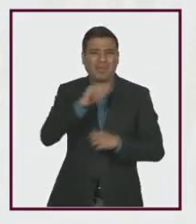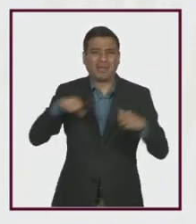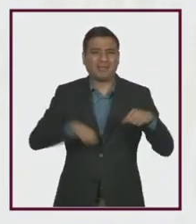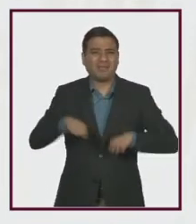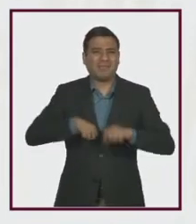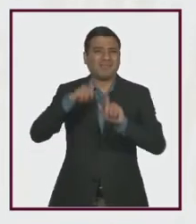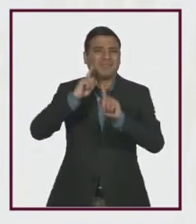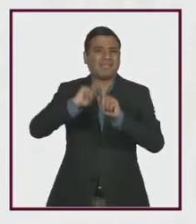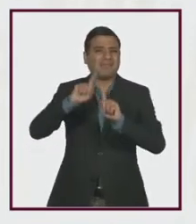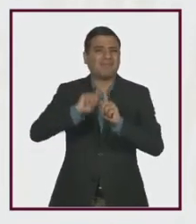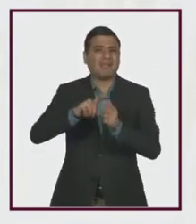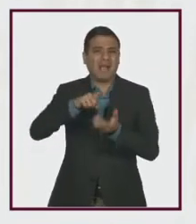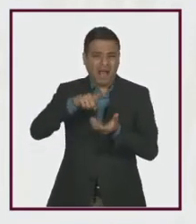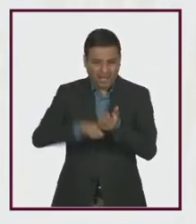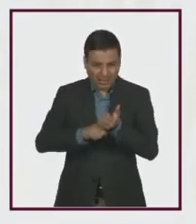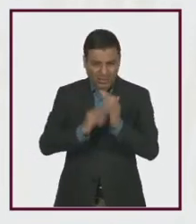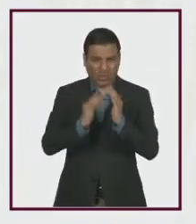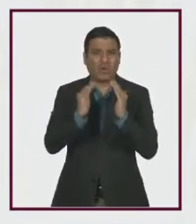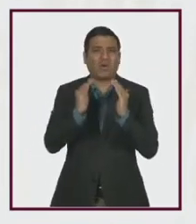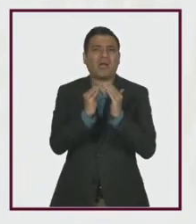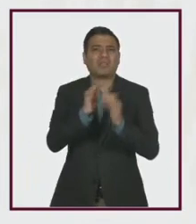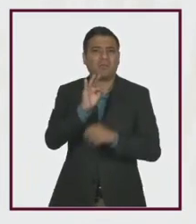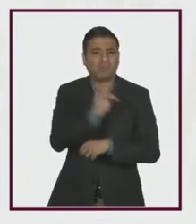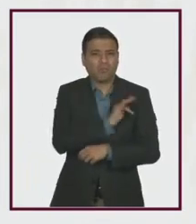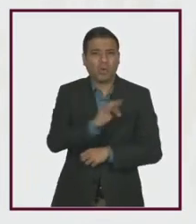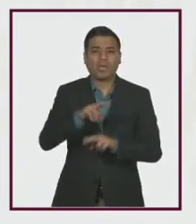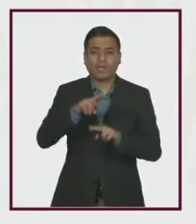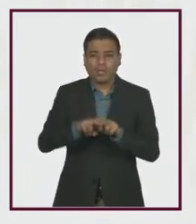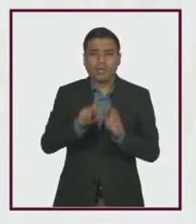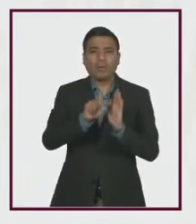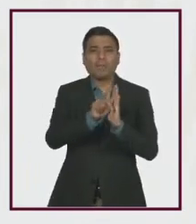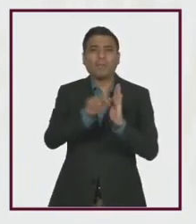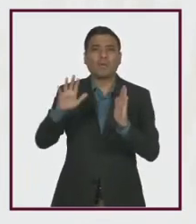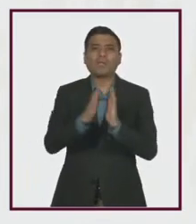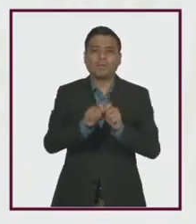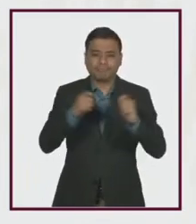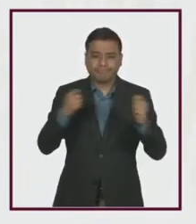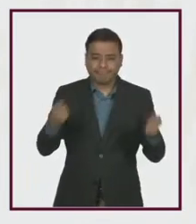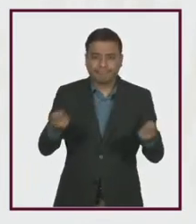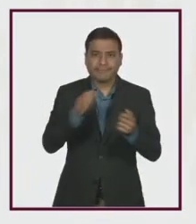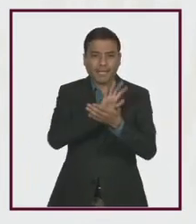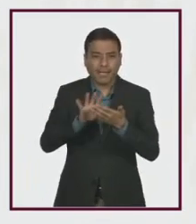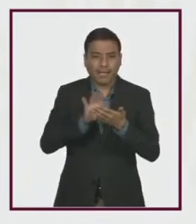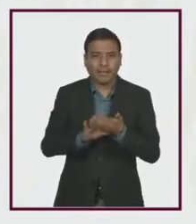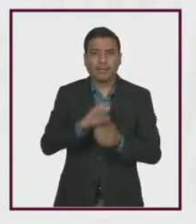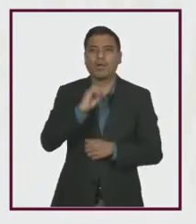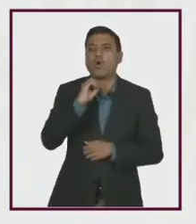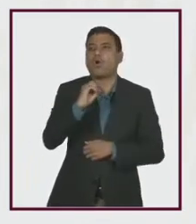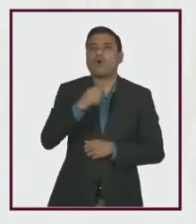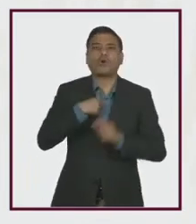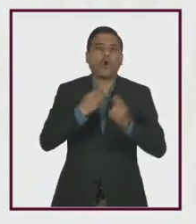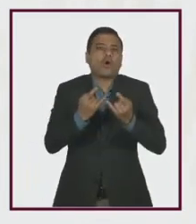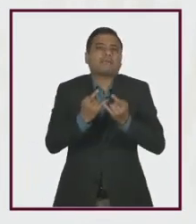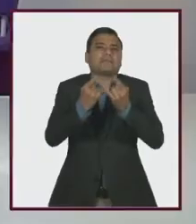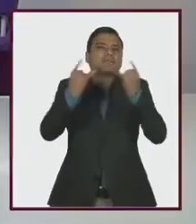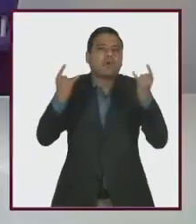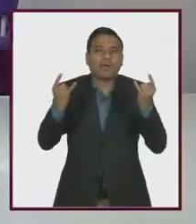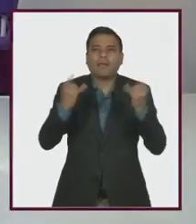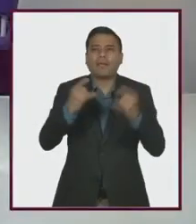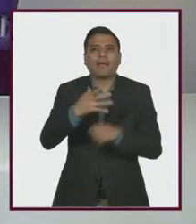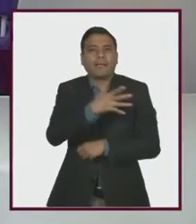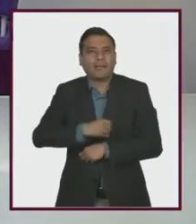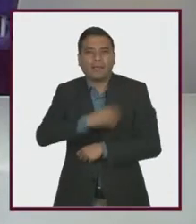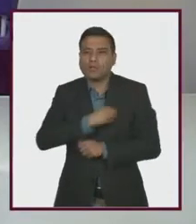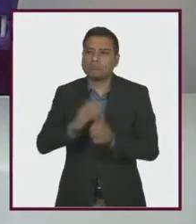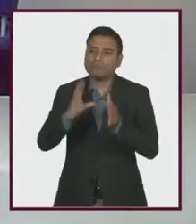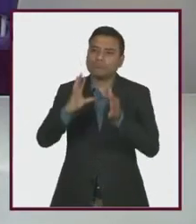yo en mi casa, sentado, leyendo el periódico, contando una historia de mi imaginación con mis hijas, mis hijos,